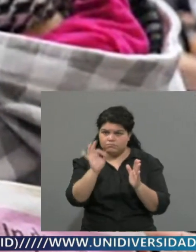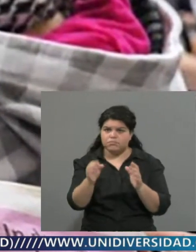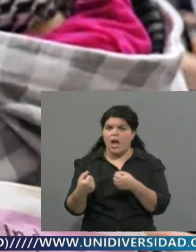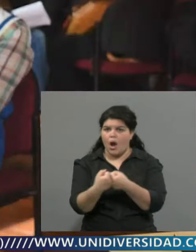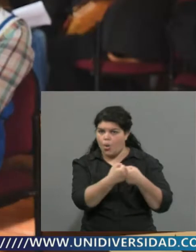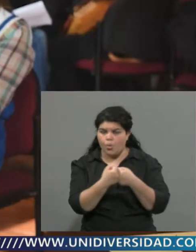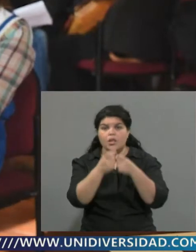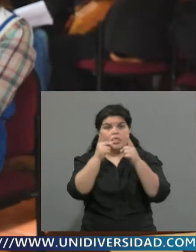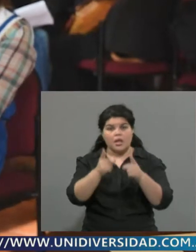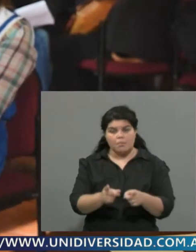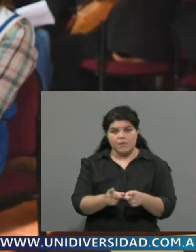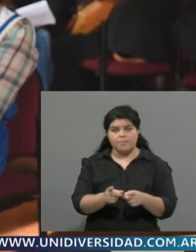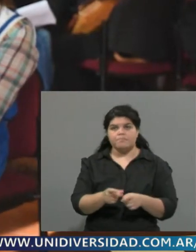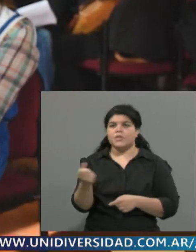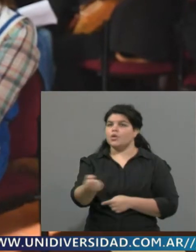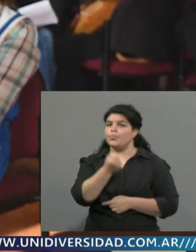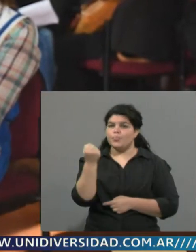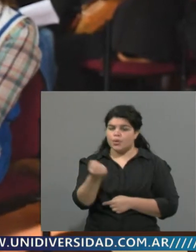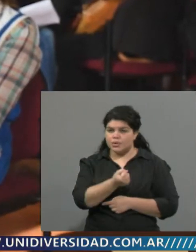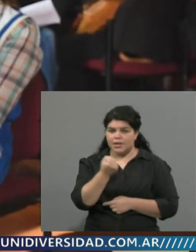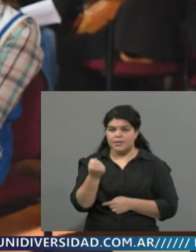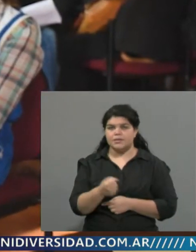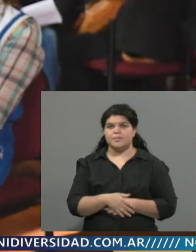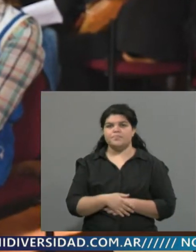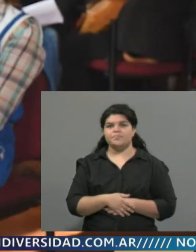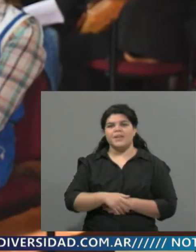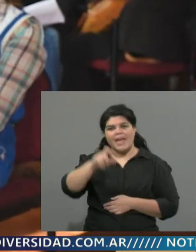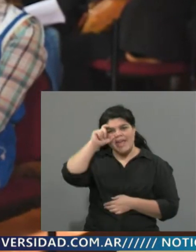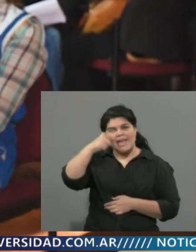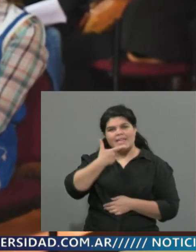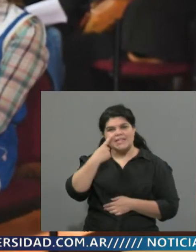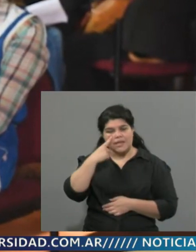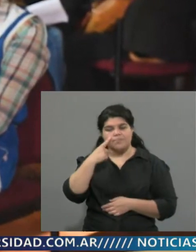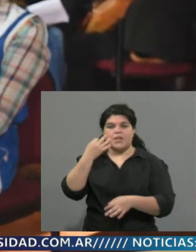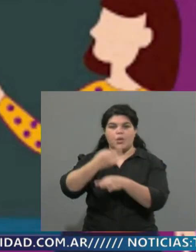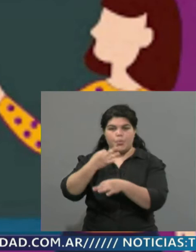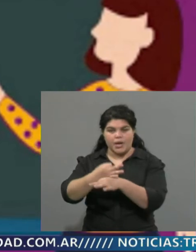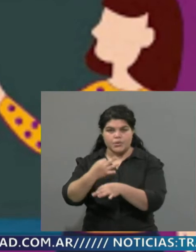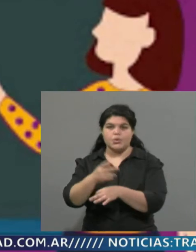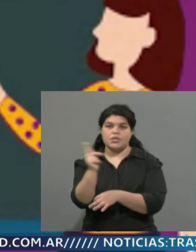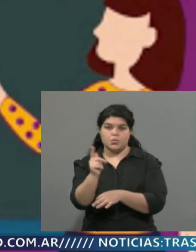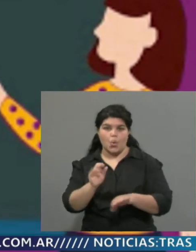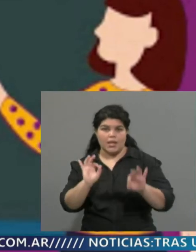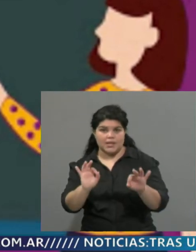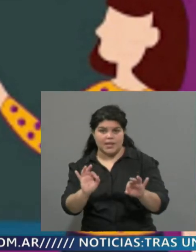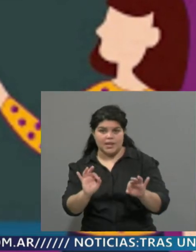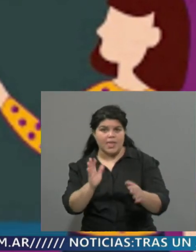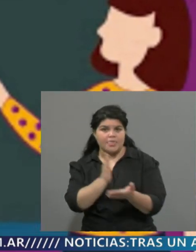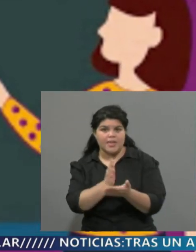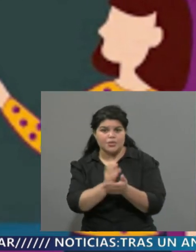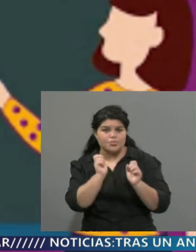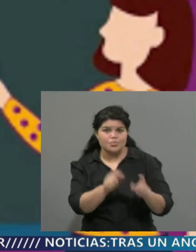es importante entender que la ESI, al entenderse como un derecho de niños, niñas, niñas y adolescentes, no